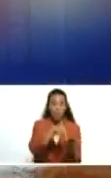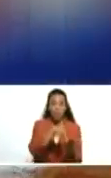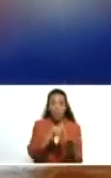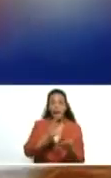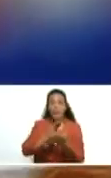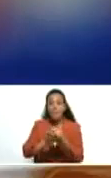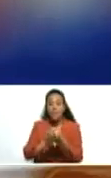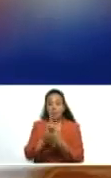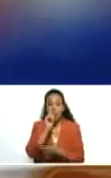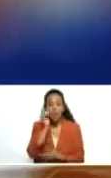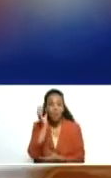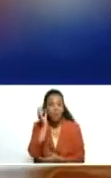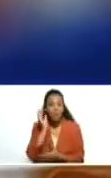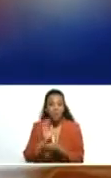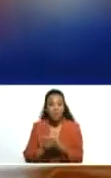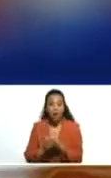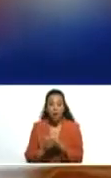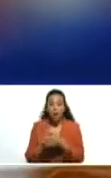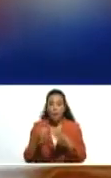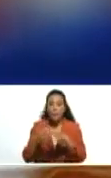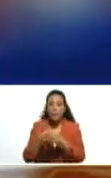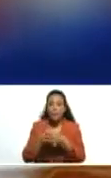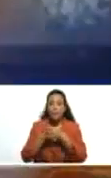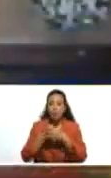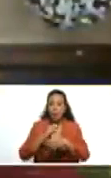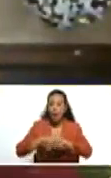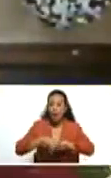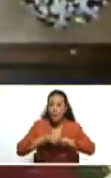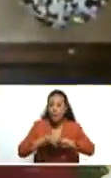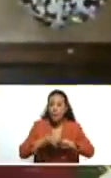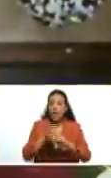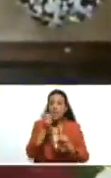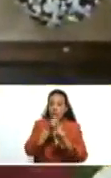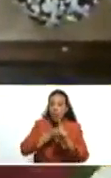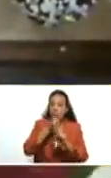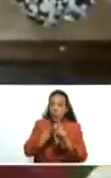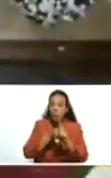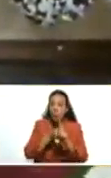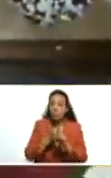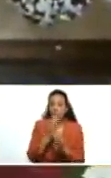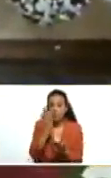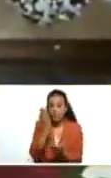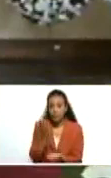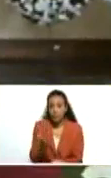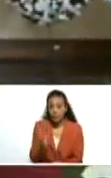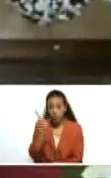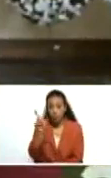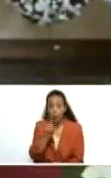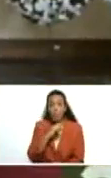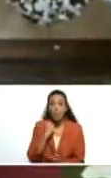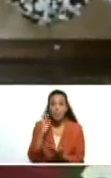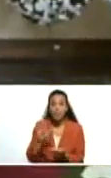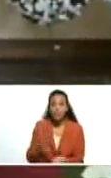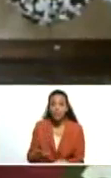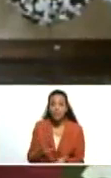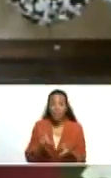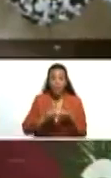amigos, amigas, compañeros de lucha de Luis Acuña,